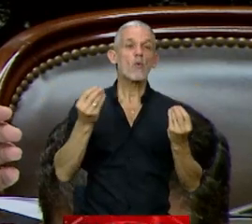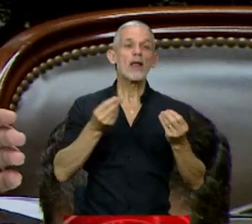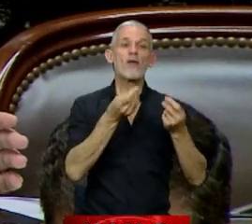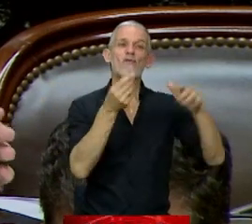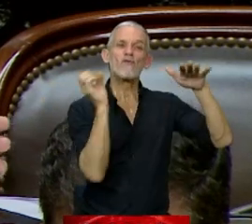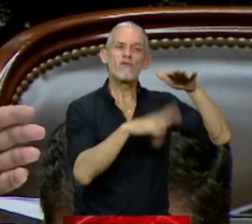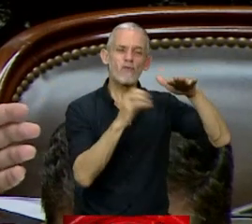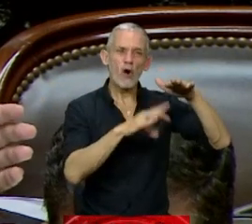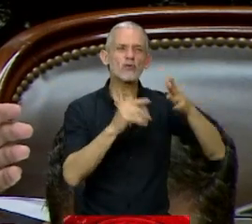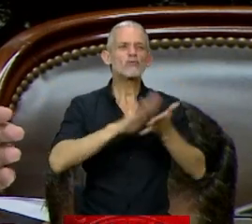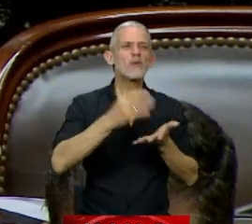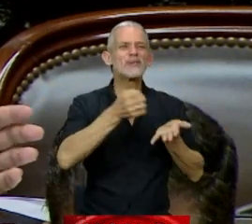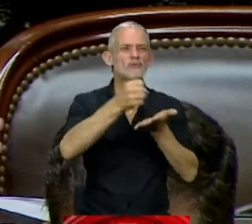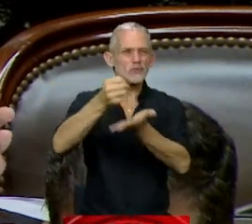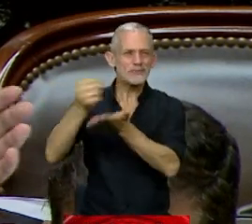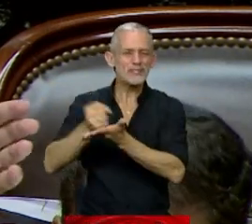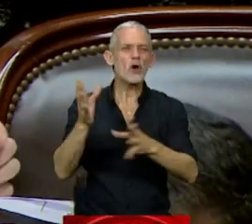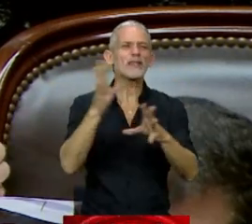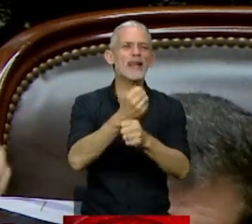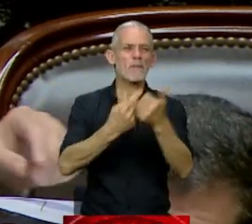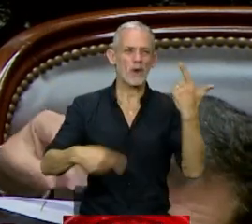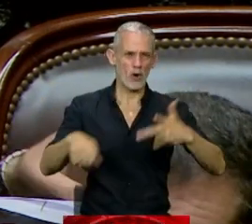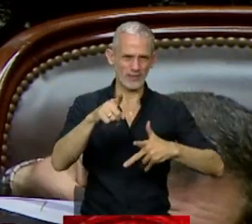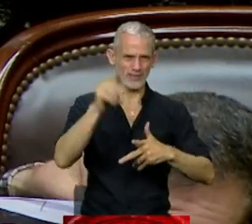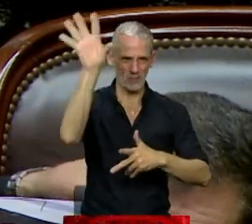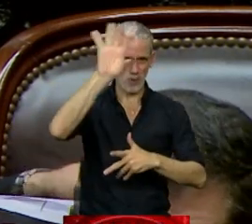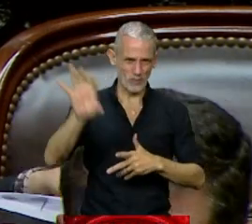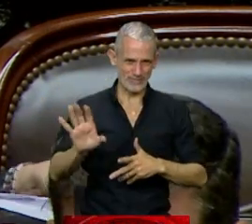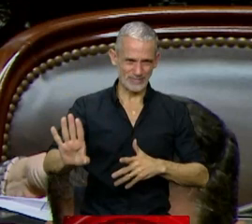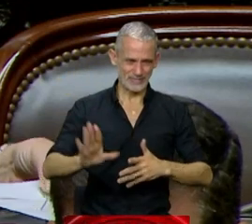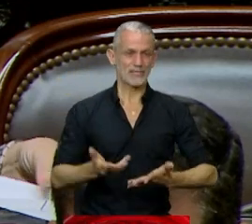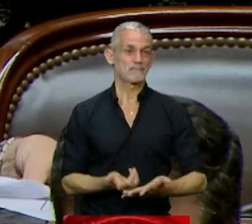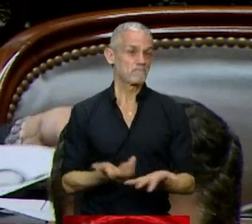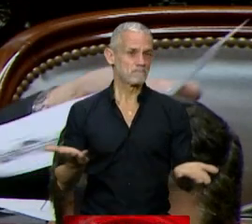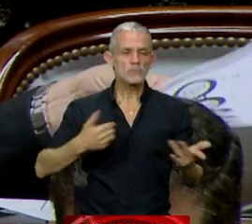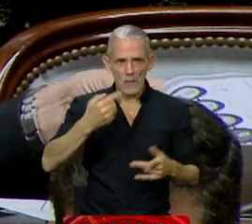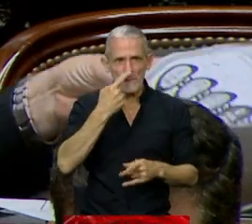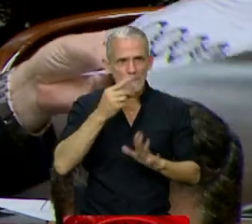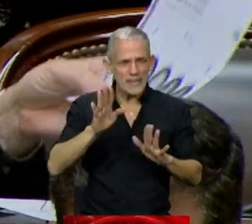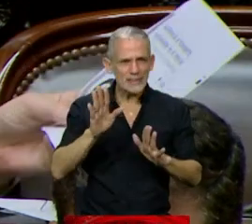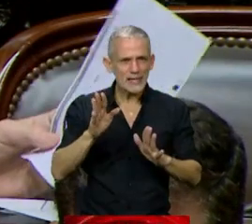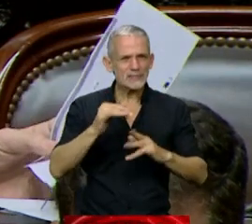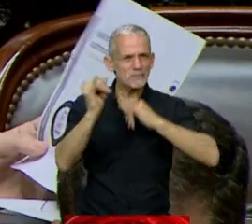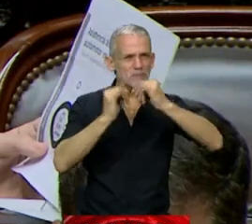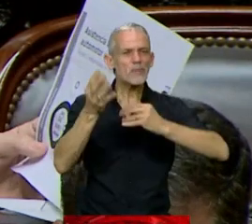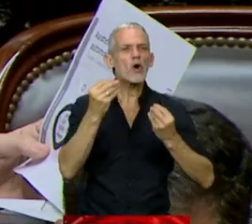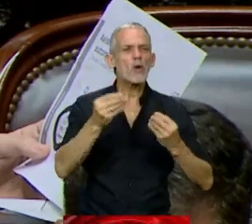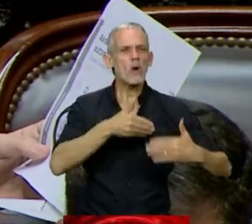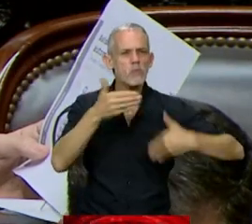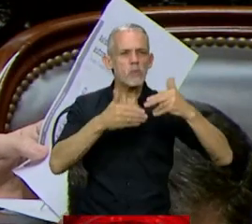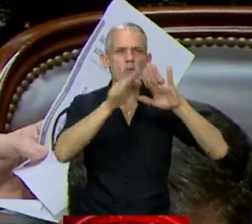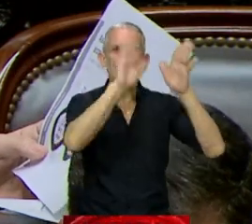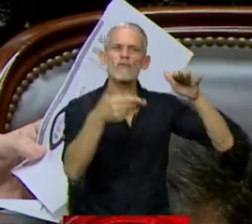Fondo Compensador de Subsidios para el Transporte Automotor. Me interesa resaltar la evolución de ese